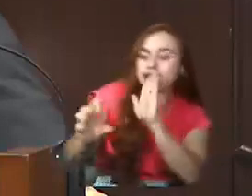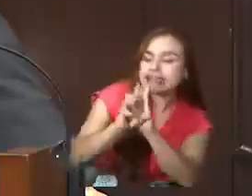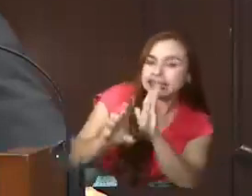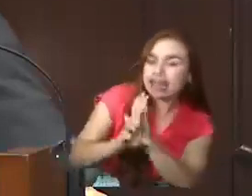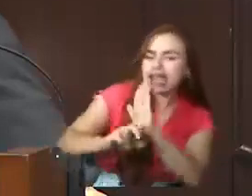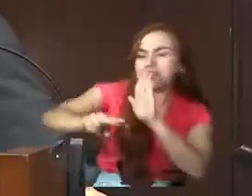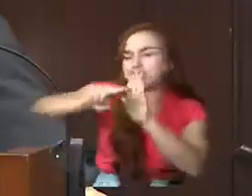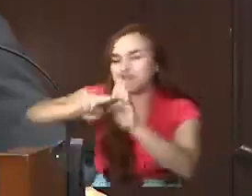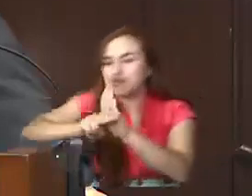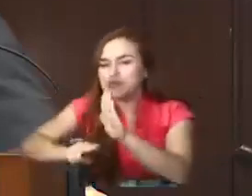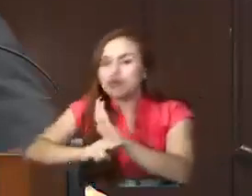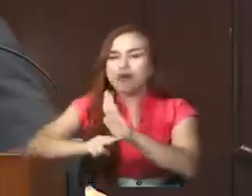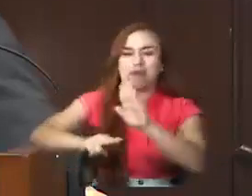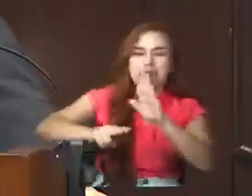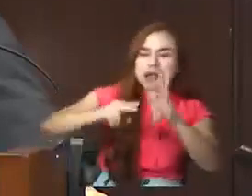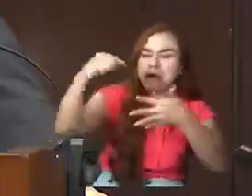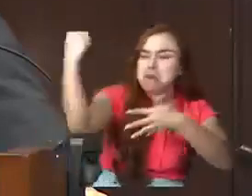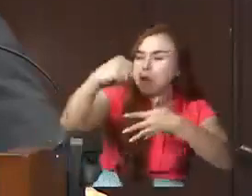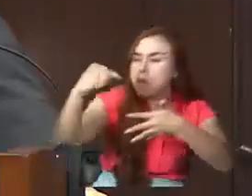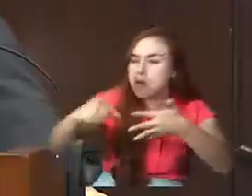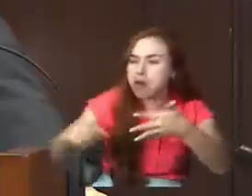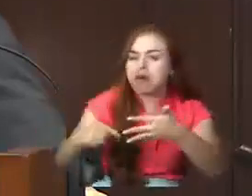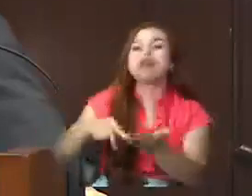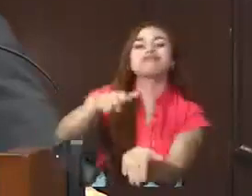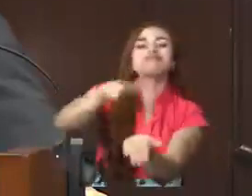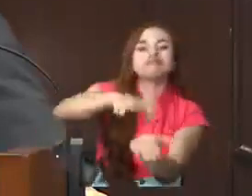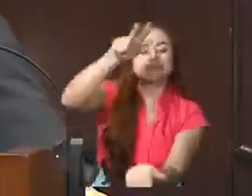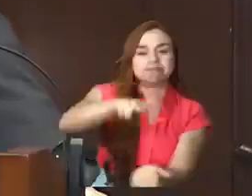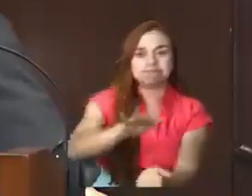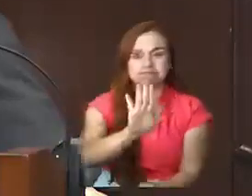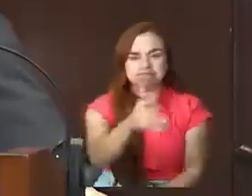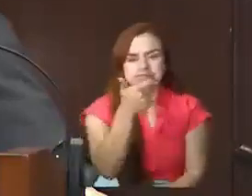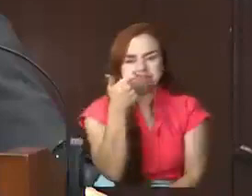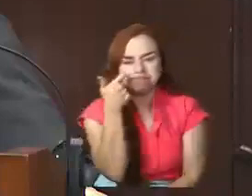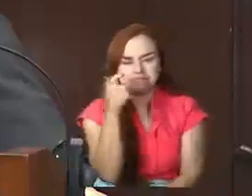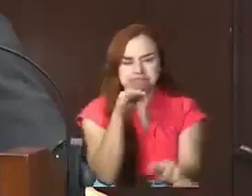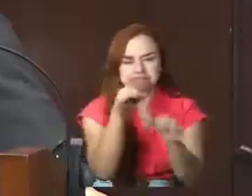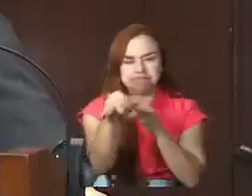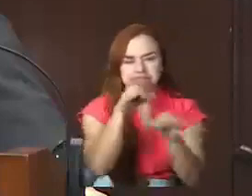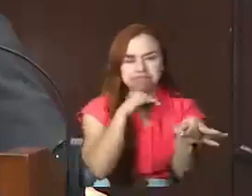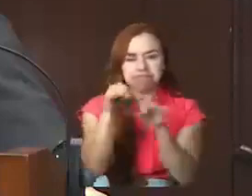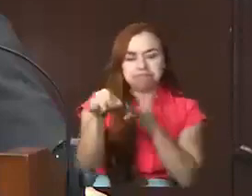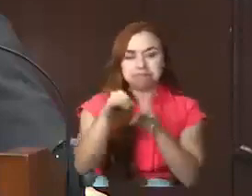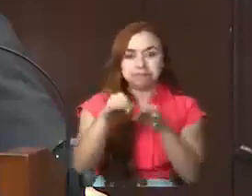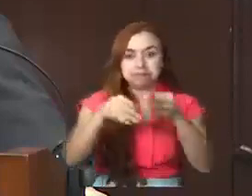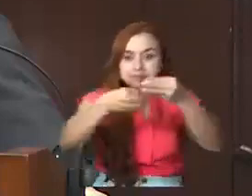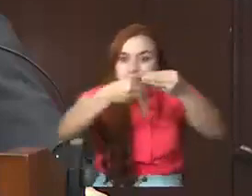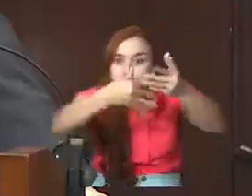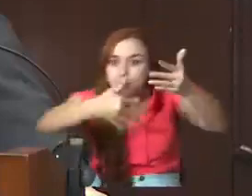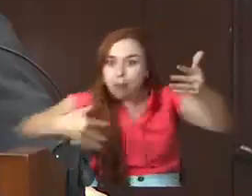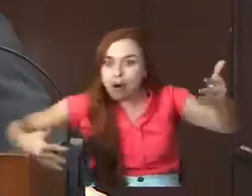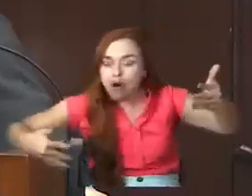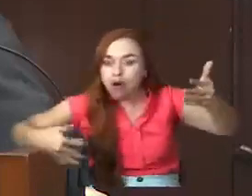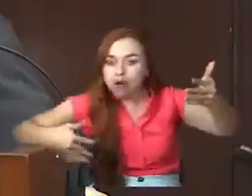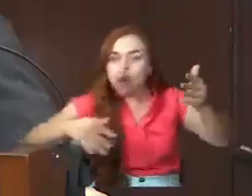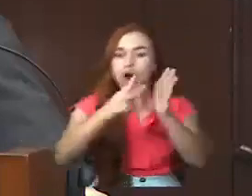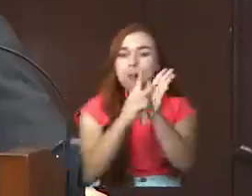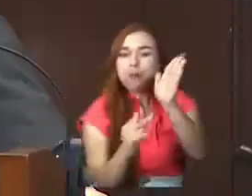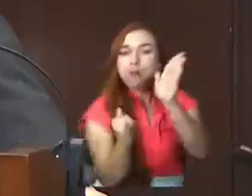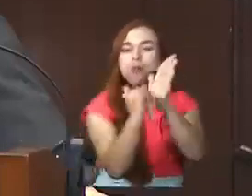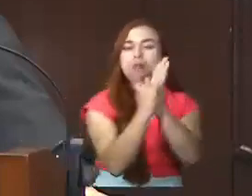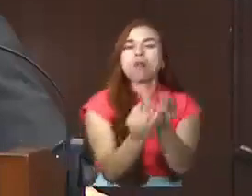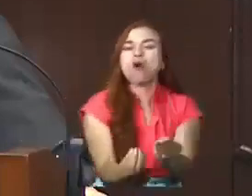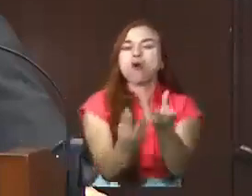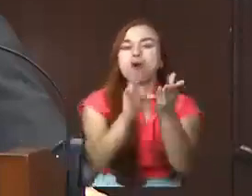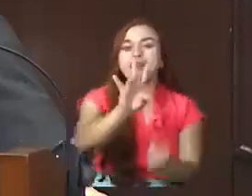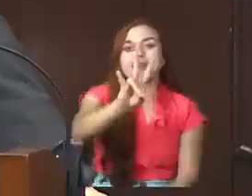algunos resultados. Se aprobaron 74 proyectos, de los cuales 61% son de